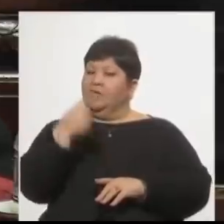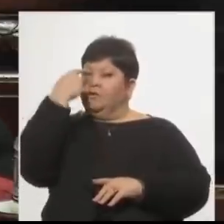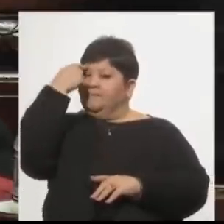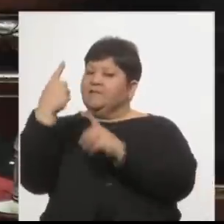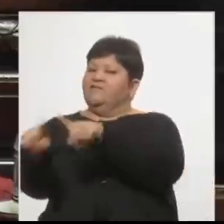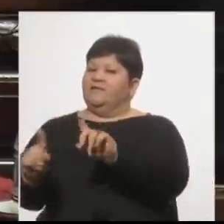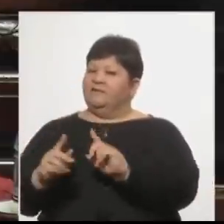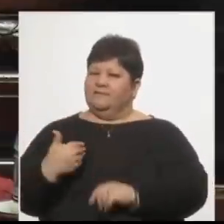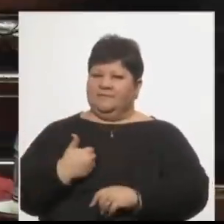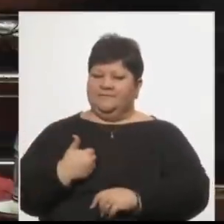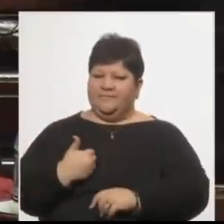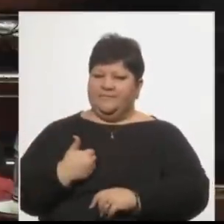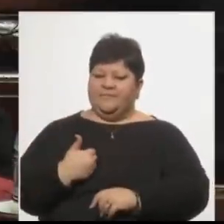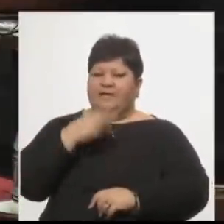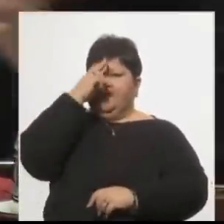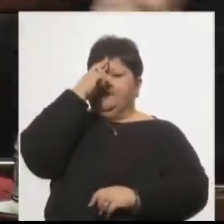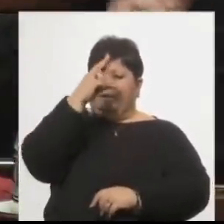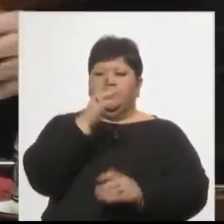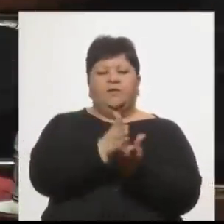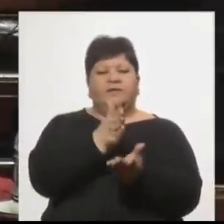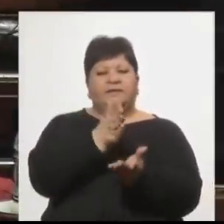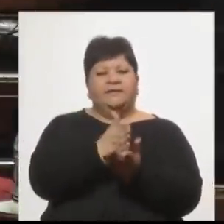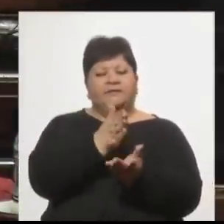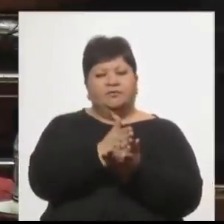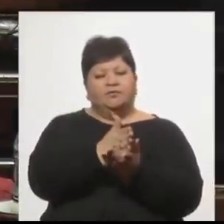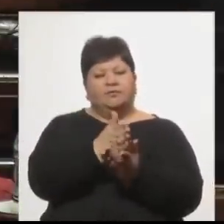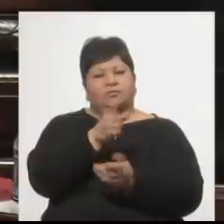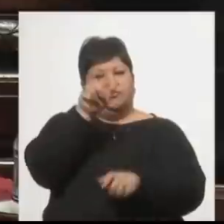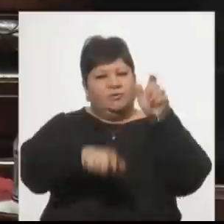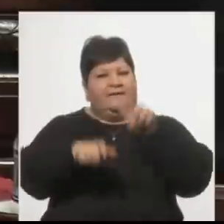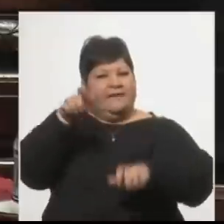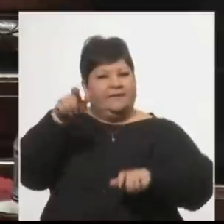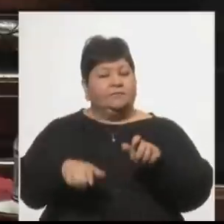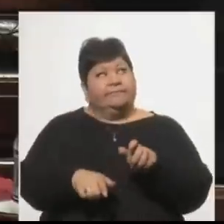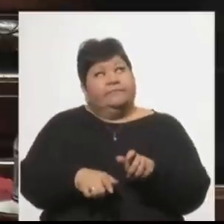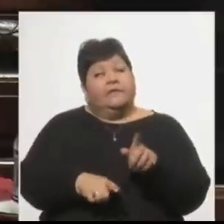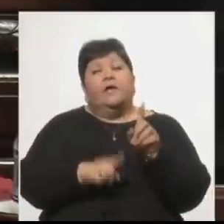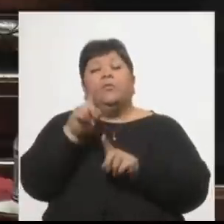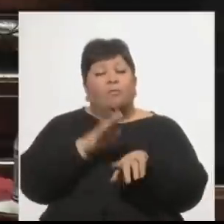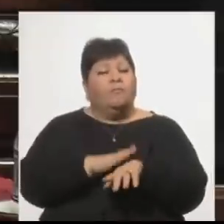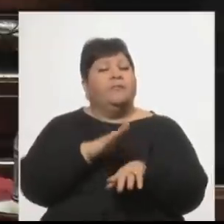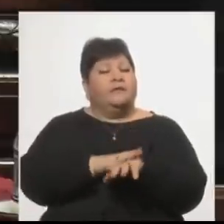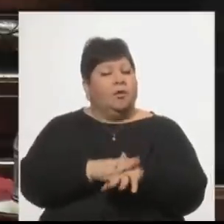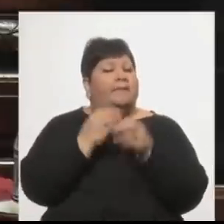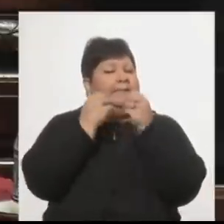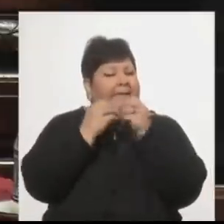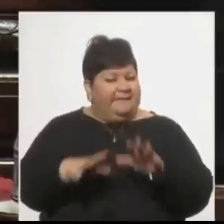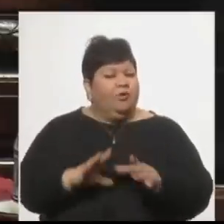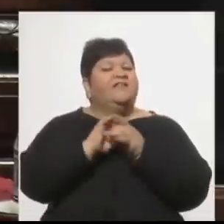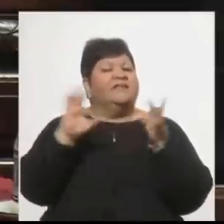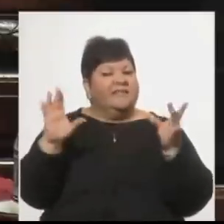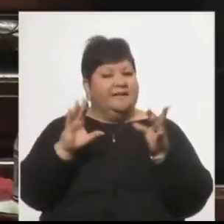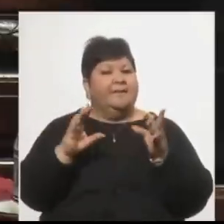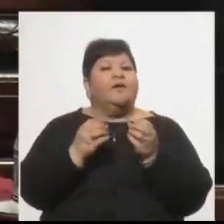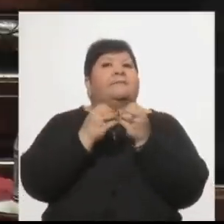respeto a los derechos ciudadanos. Eso es lo que un día perdimos también, porque perdimos la libertad porque antes habíamos